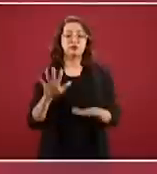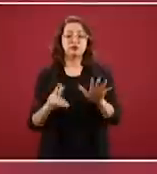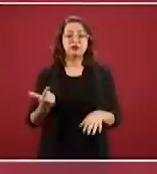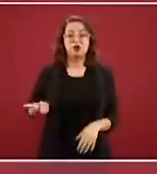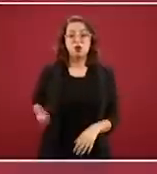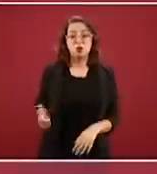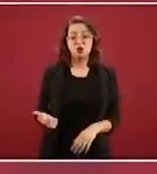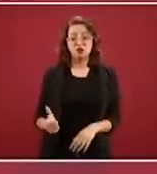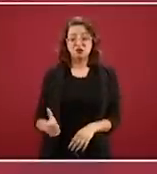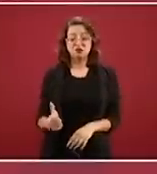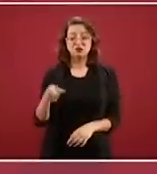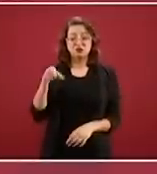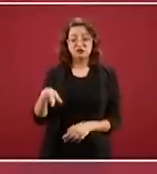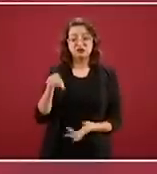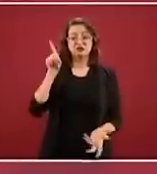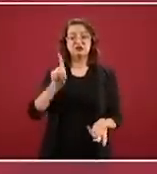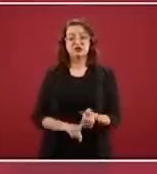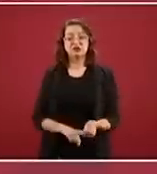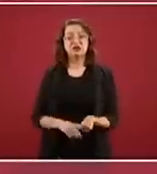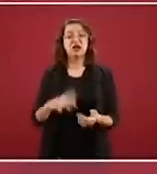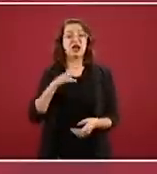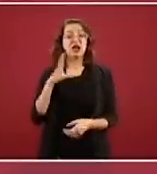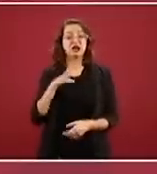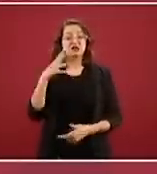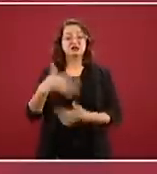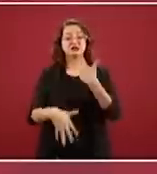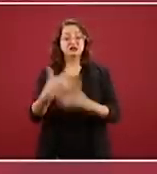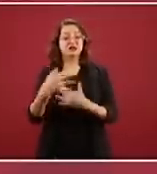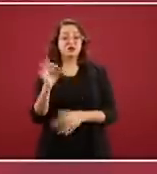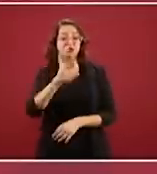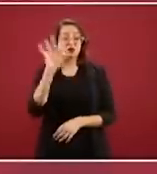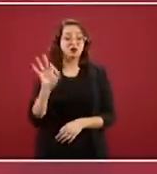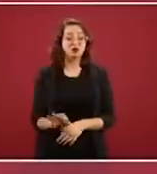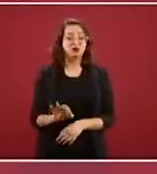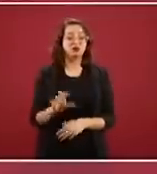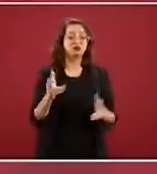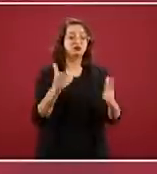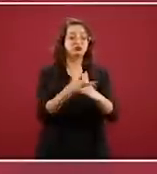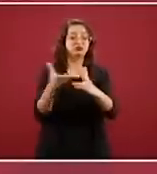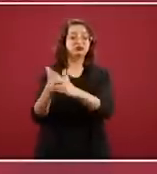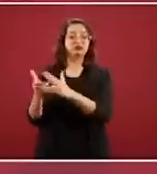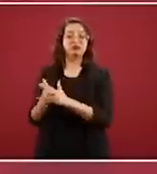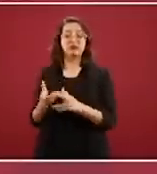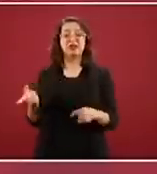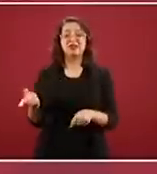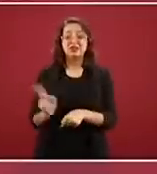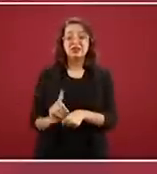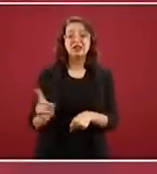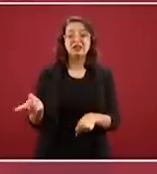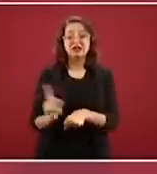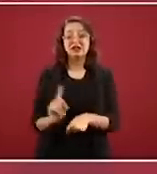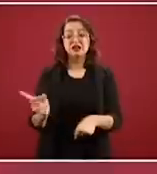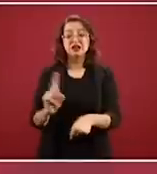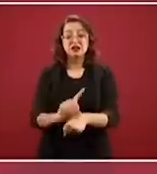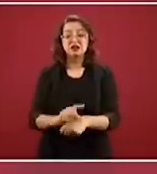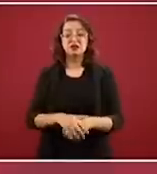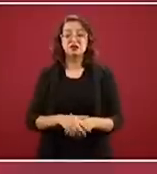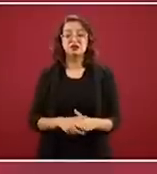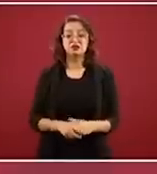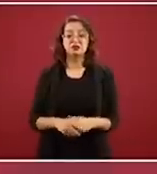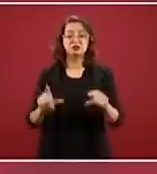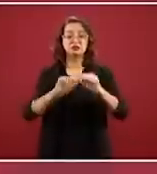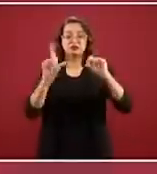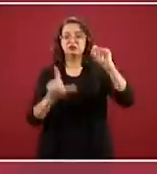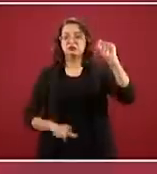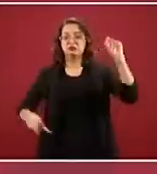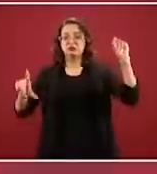representa hasta el 15% de los homicidios diarios en el